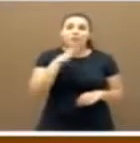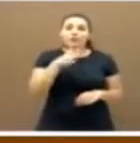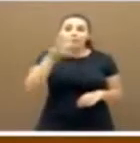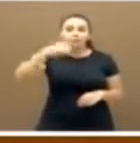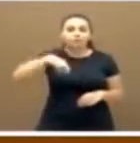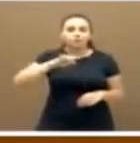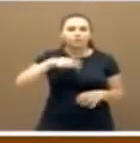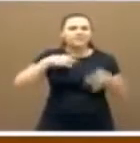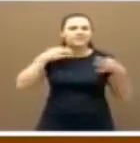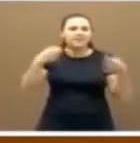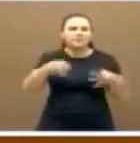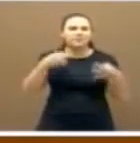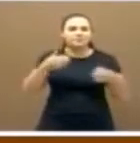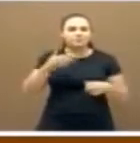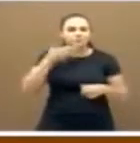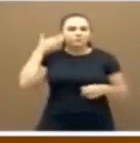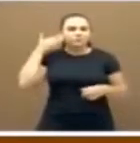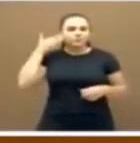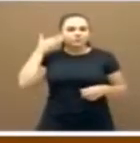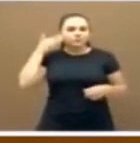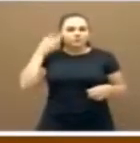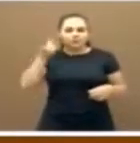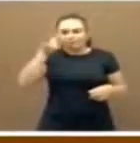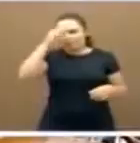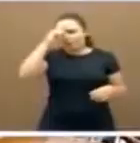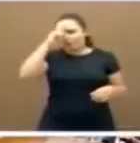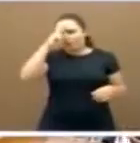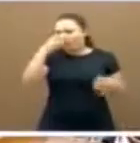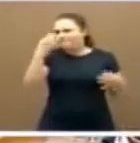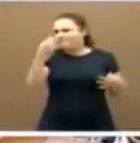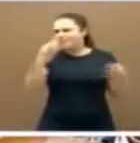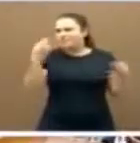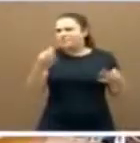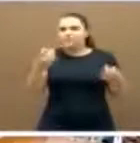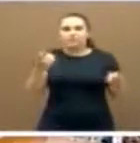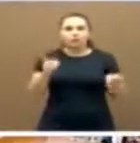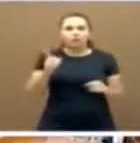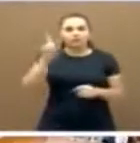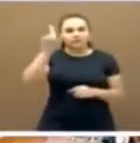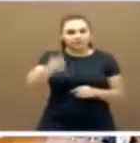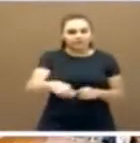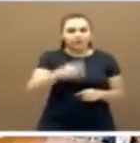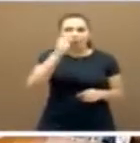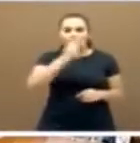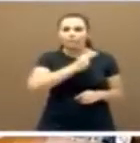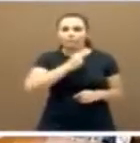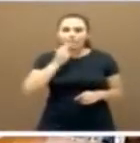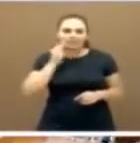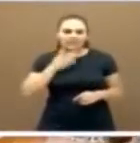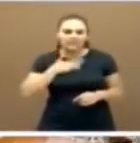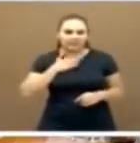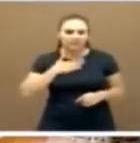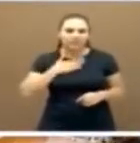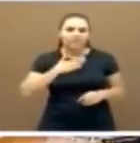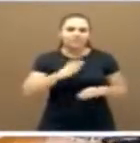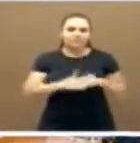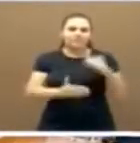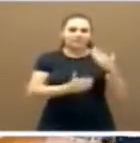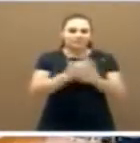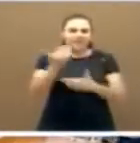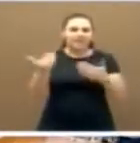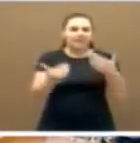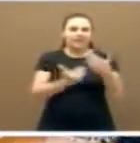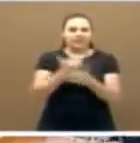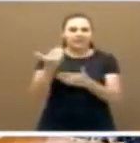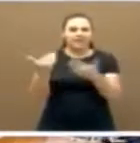debe estar siempre presente, no solo en nuestras preocupaciones, sino también en nuestros compromisos, el tener cada día